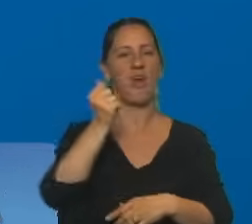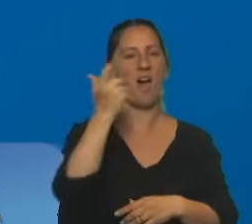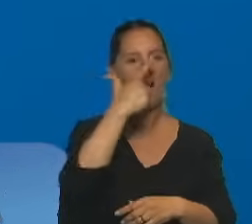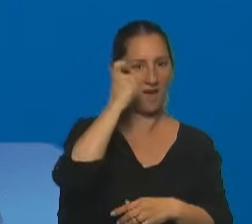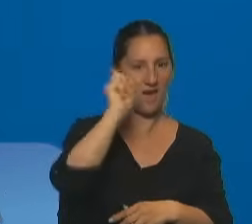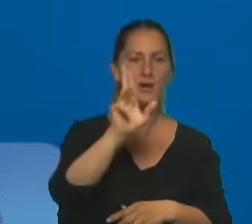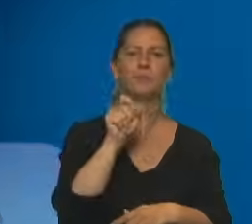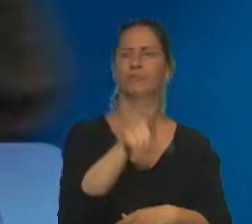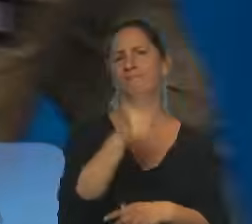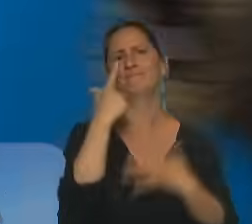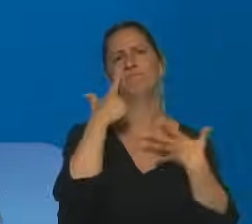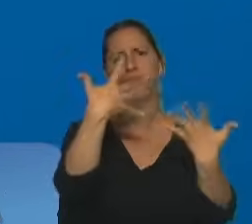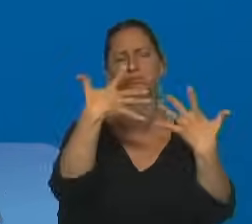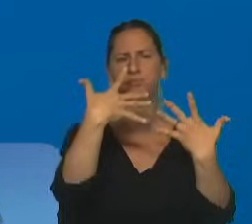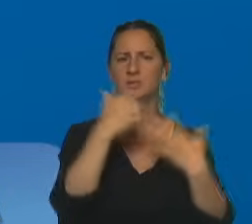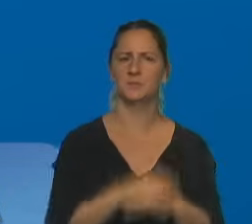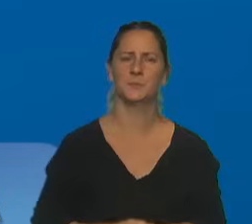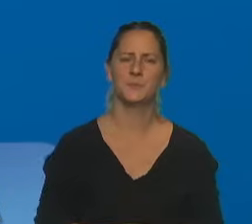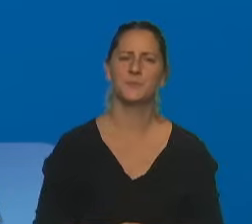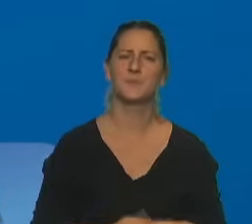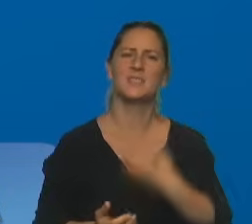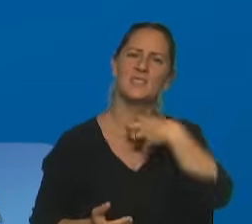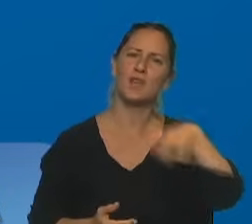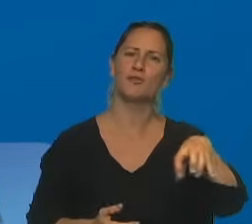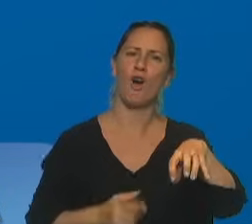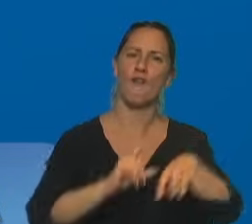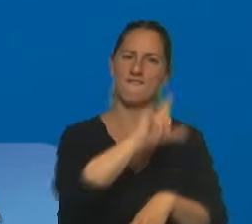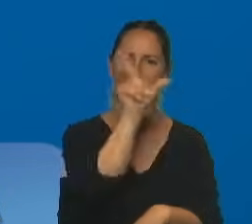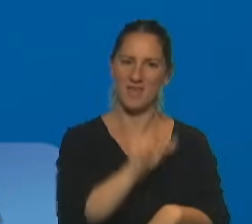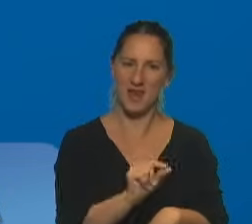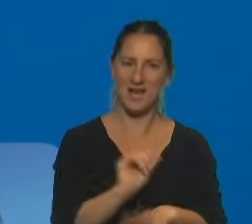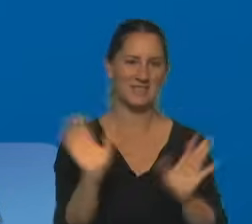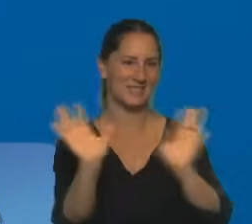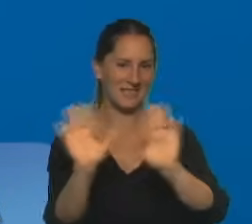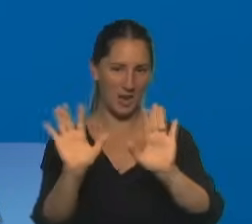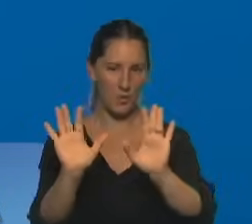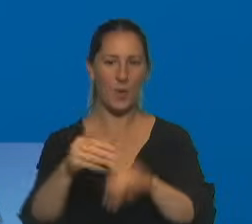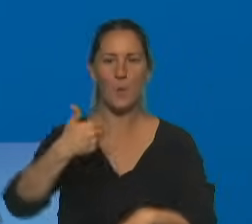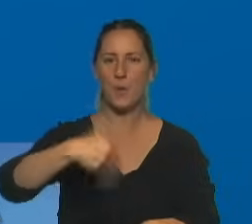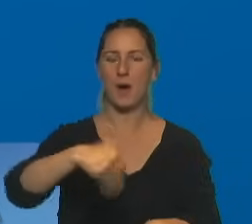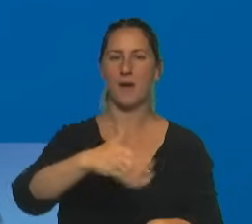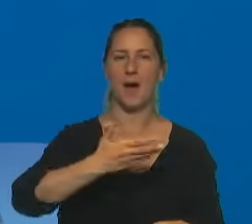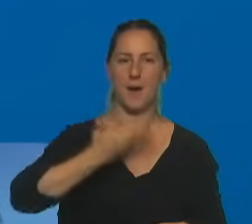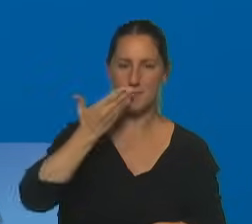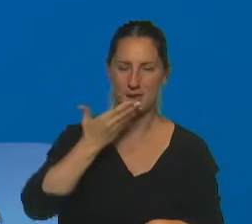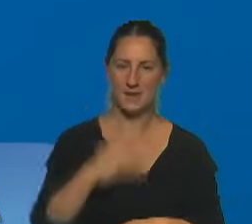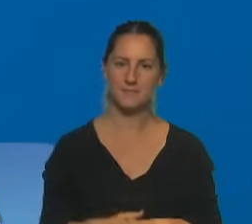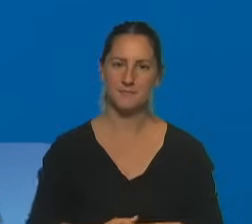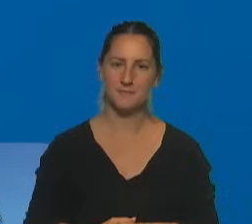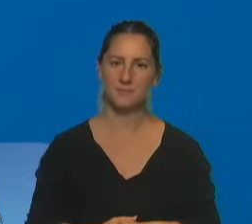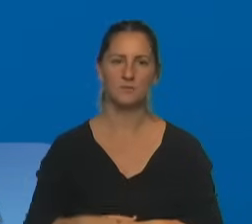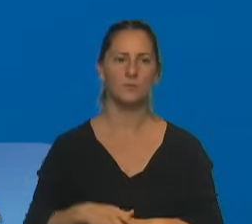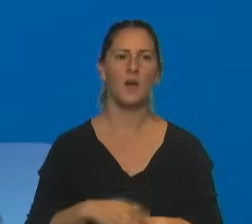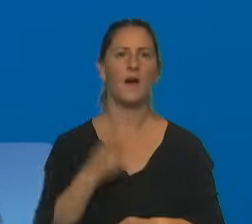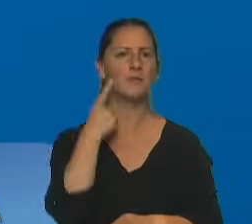hombre histórico del sector federal, que nos saluda, están allí por hablar. Se ha efervorizado,